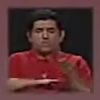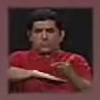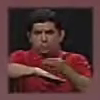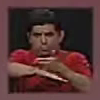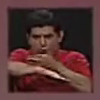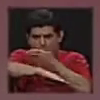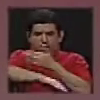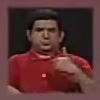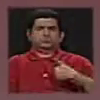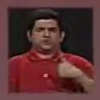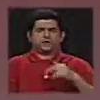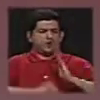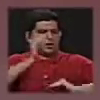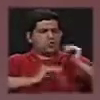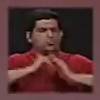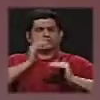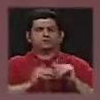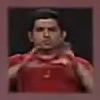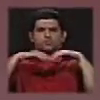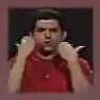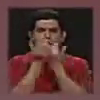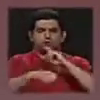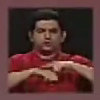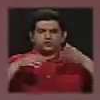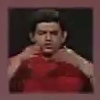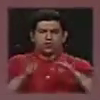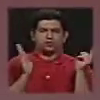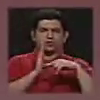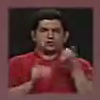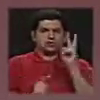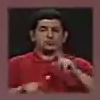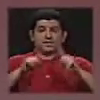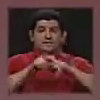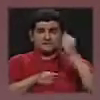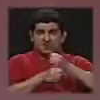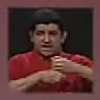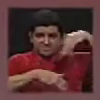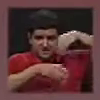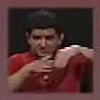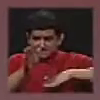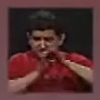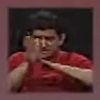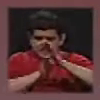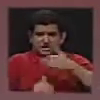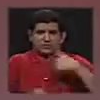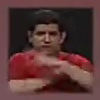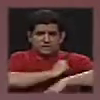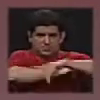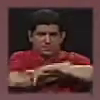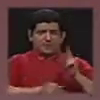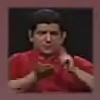avances de construcción del CONAVI del 2012, y ahí vienen varias obras que ha ido desarrollando el país con